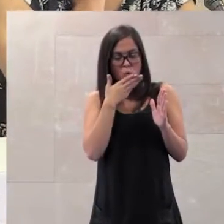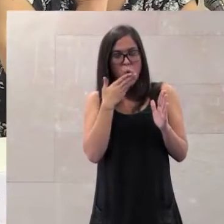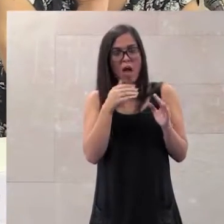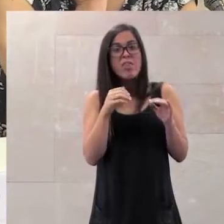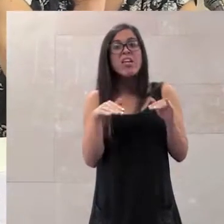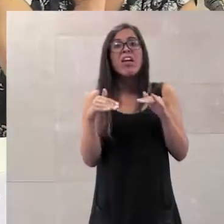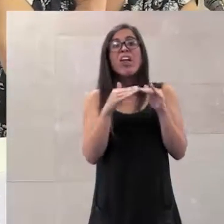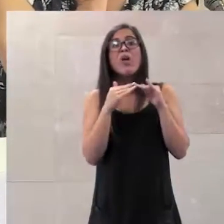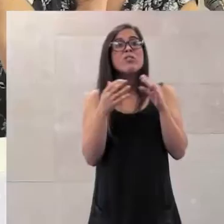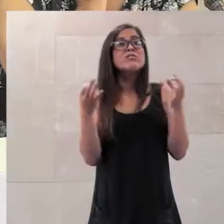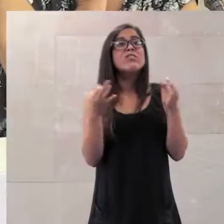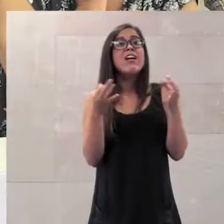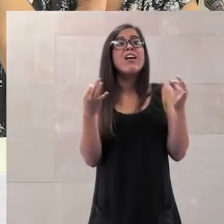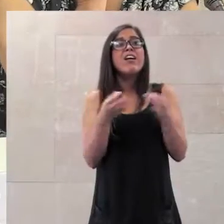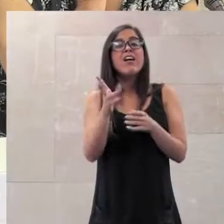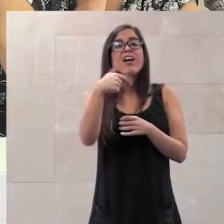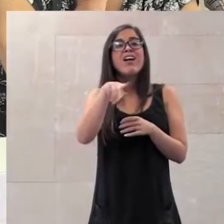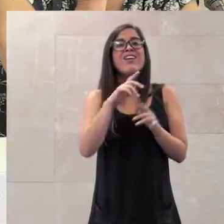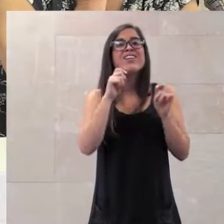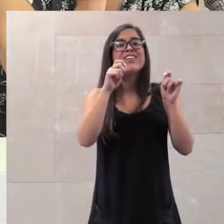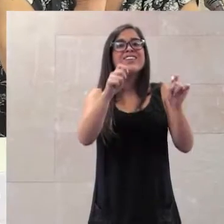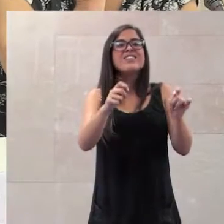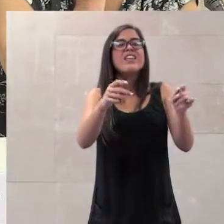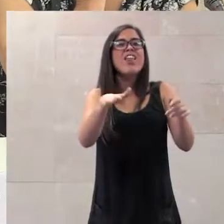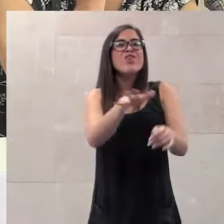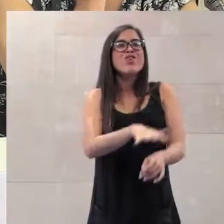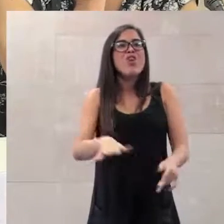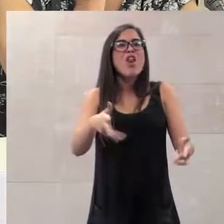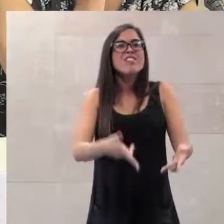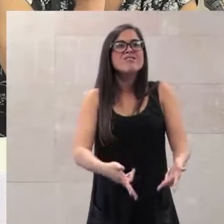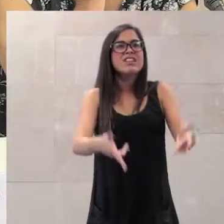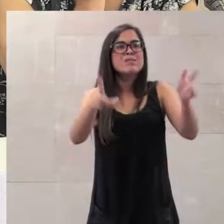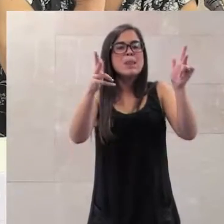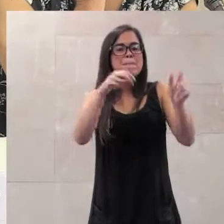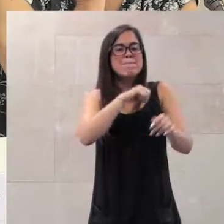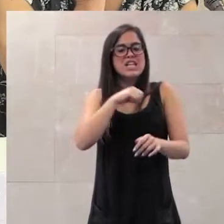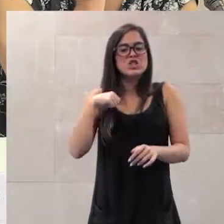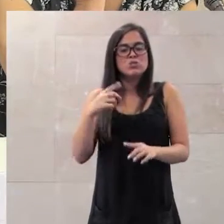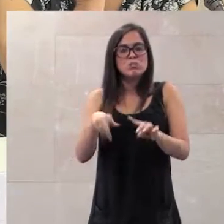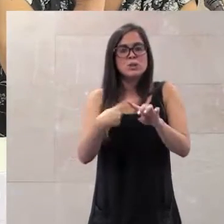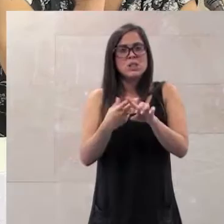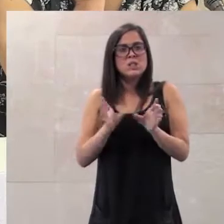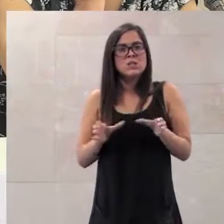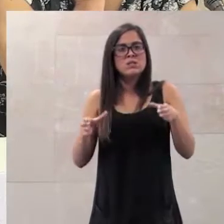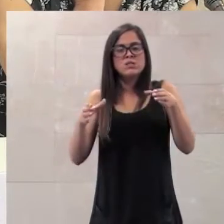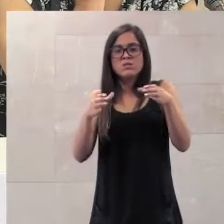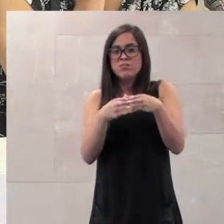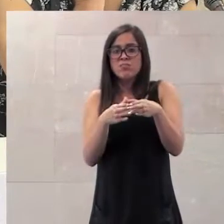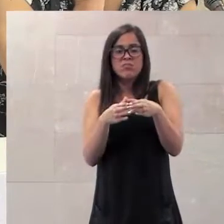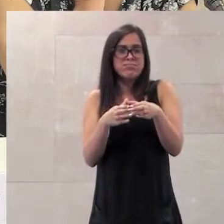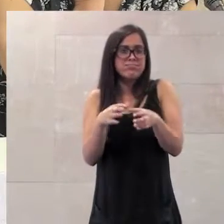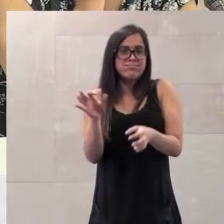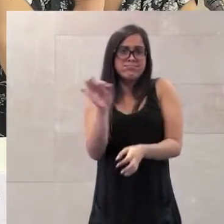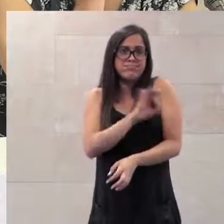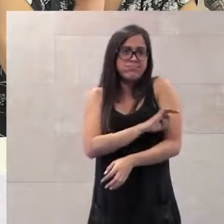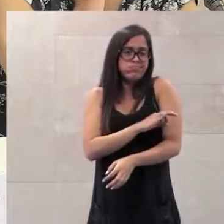de igualdad, es que os va a abrir realmente unos espacios de libertad personales y colectivos importantísimos, ¿no?